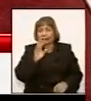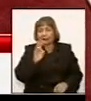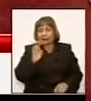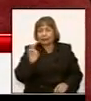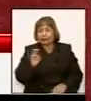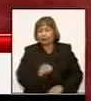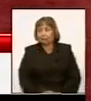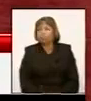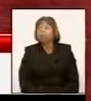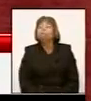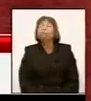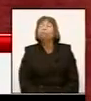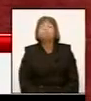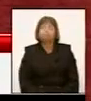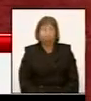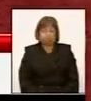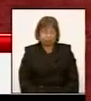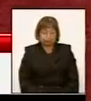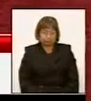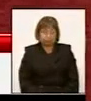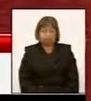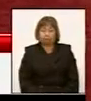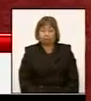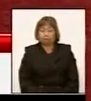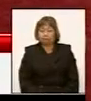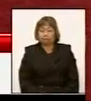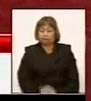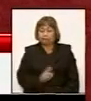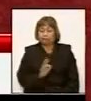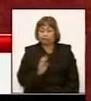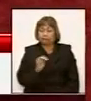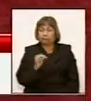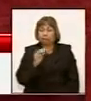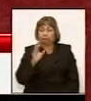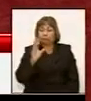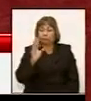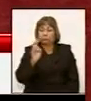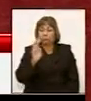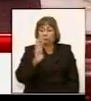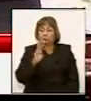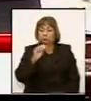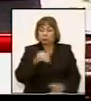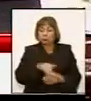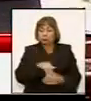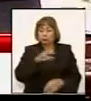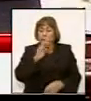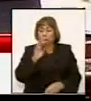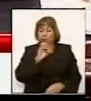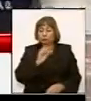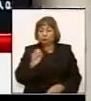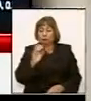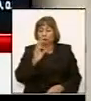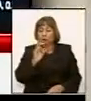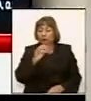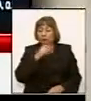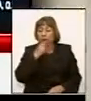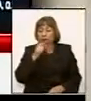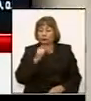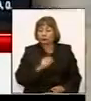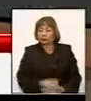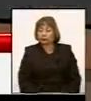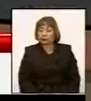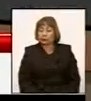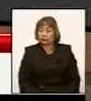cerrada. Del régimen. Han votado a favor 74 señores congresistas, 6 en contra, 7 abstenciones. Más